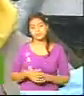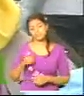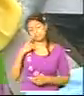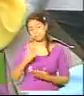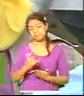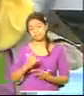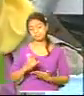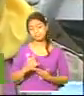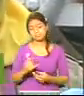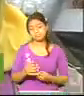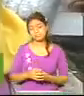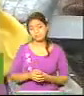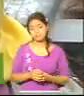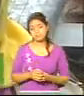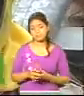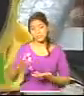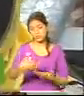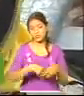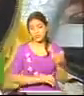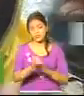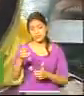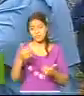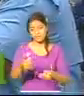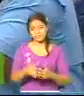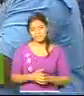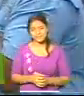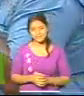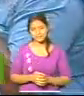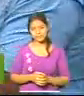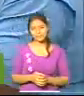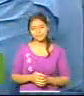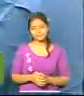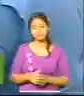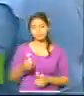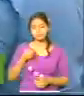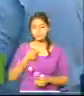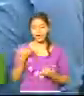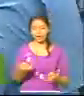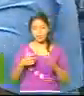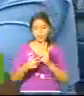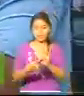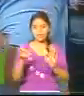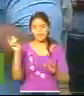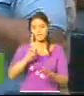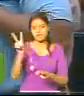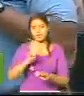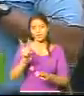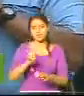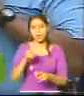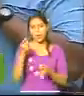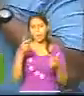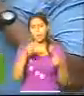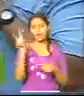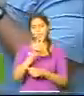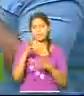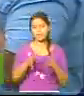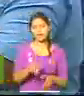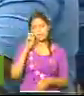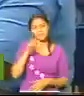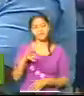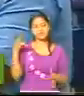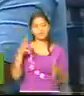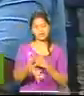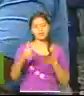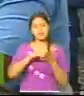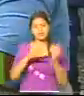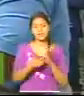ver cómo sacar todo esto adelante. Bueno, mira, vamos a aprovechar y mostrarle a Venezuela algo que pocos venezolanos han visto lo